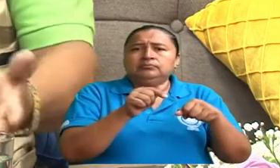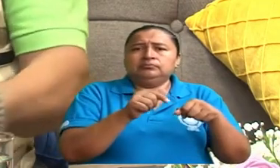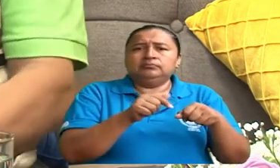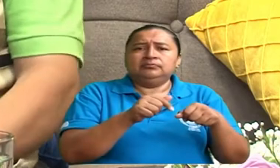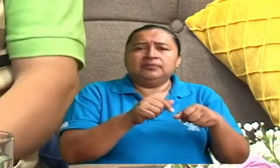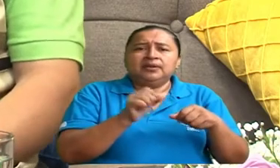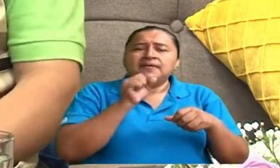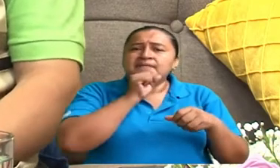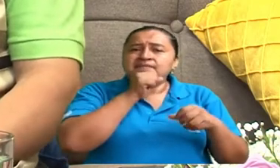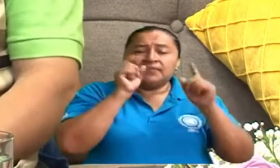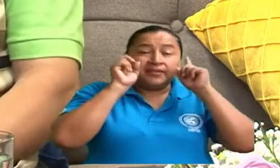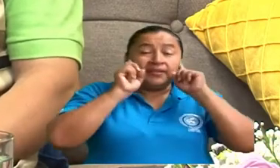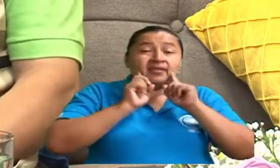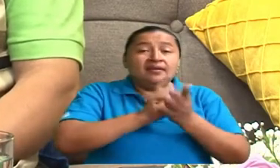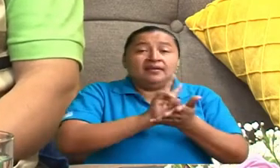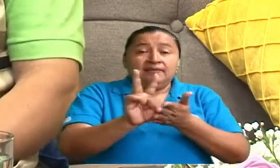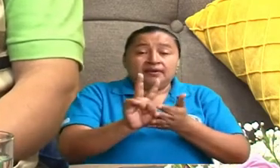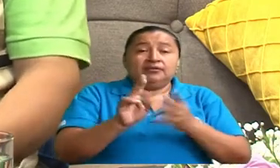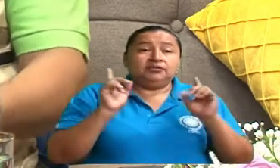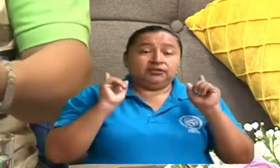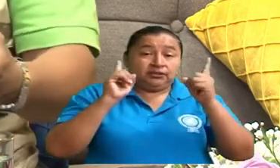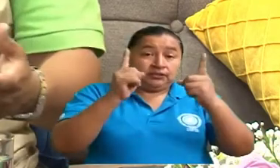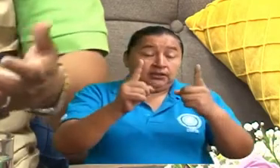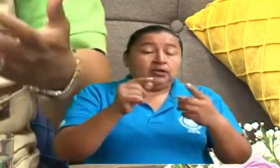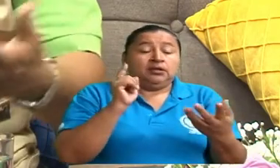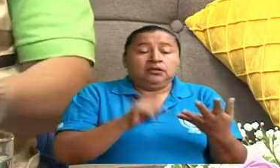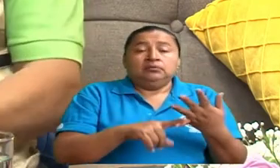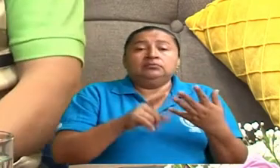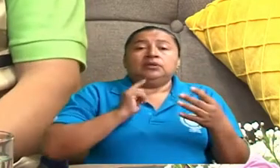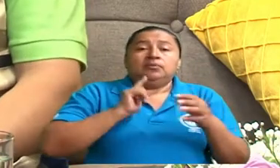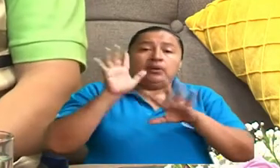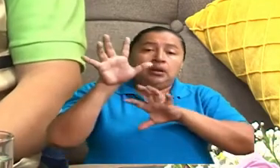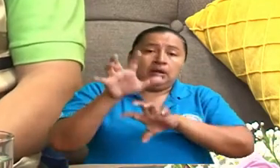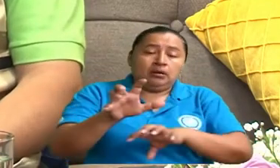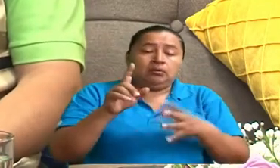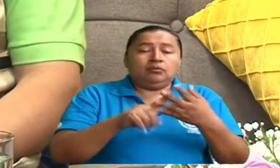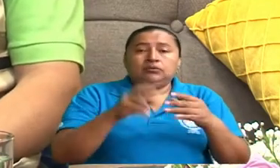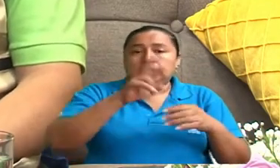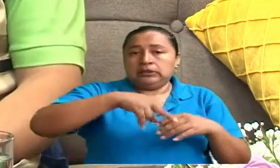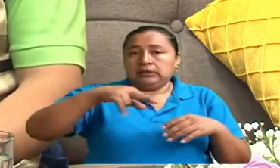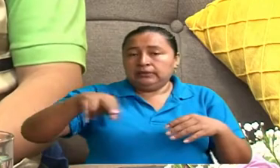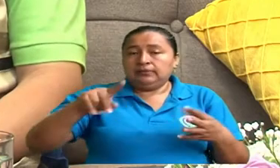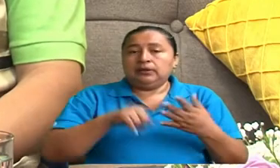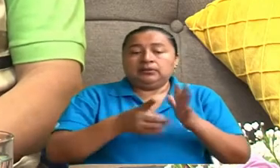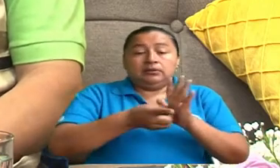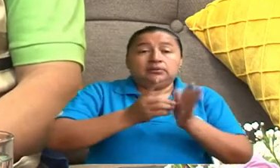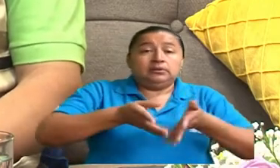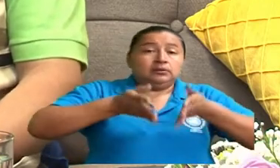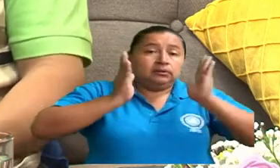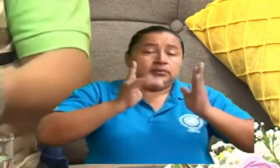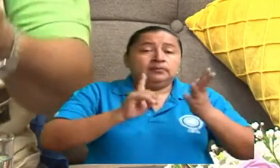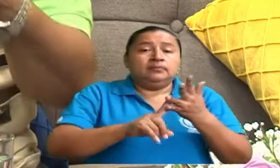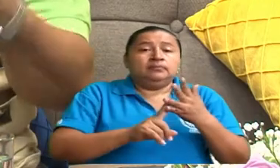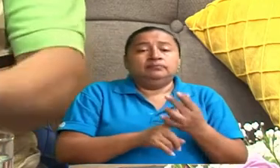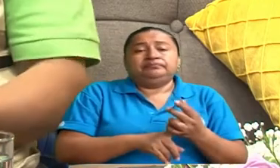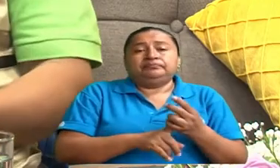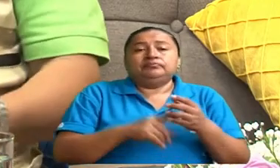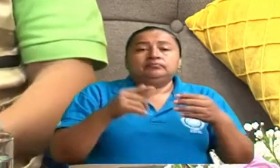viejo Chinandega, pues, ya, y tenemos en León, tenemos en Rivas, tenemos en Diriamba, tenemos, ¿verdad?,